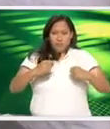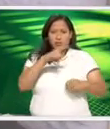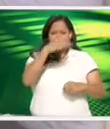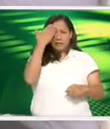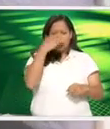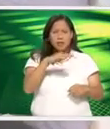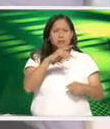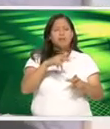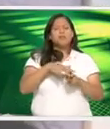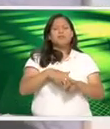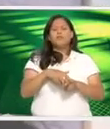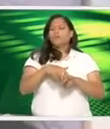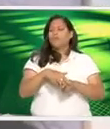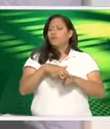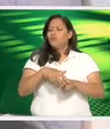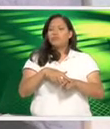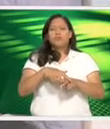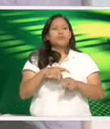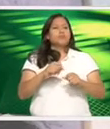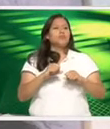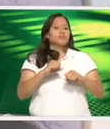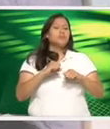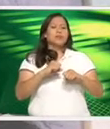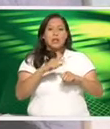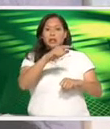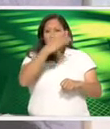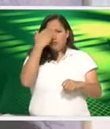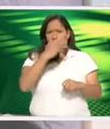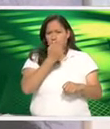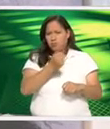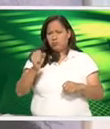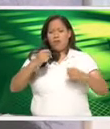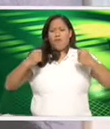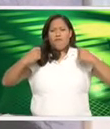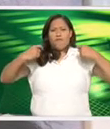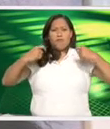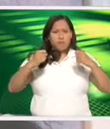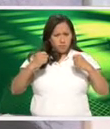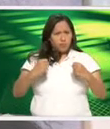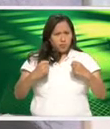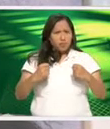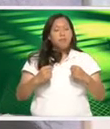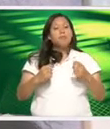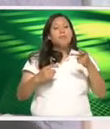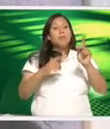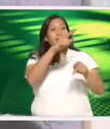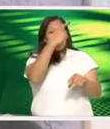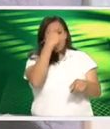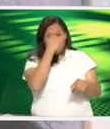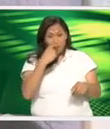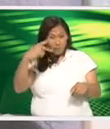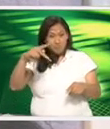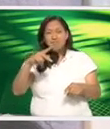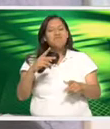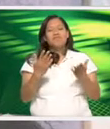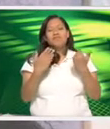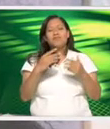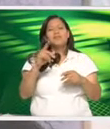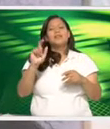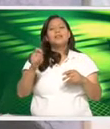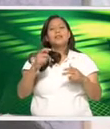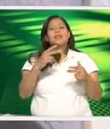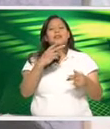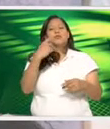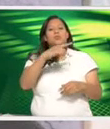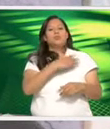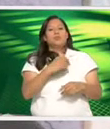sabía muy bien montar a caballo, muy buen jinete, fuerte físicamente. pero el retrato al parecer es de uno de los